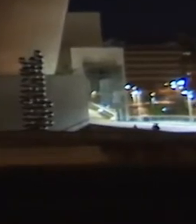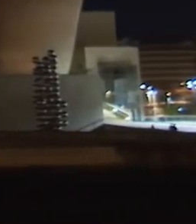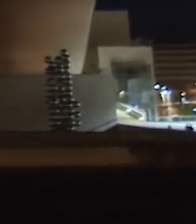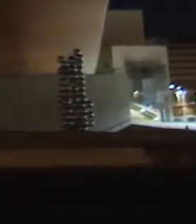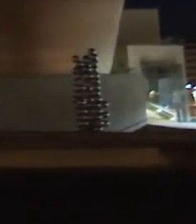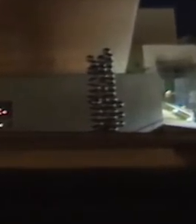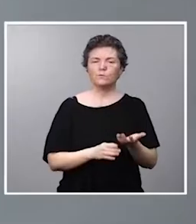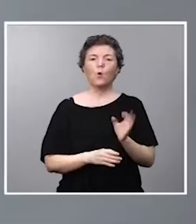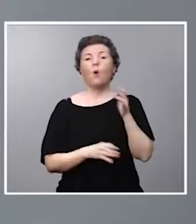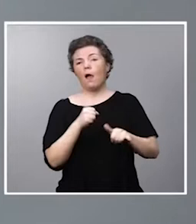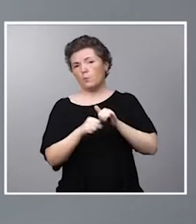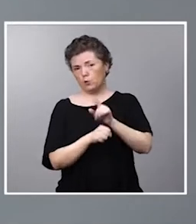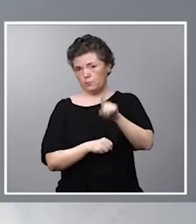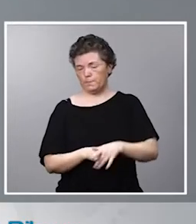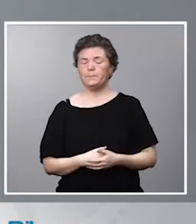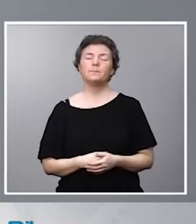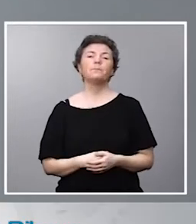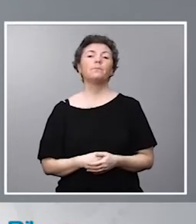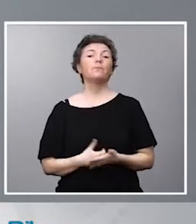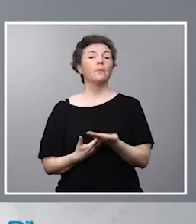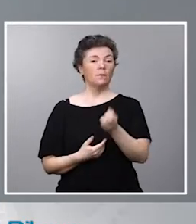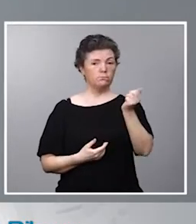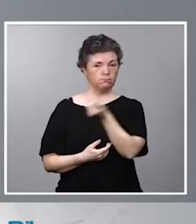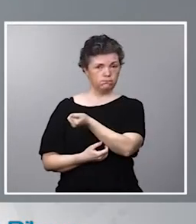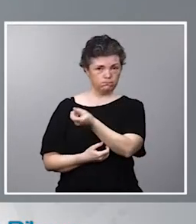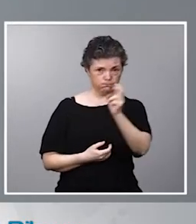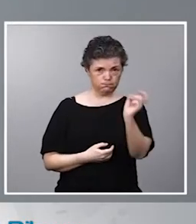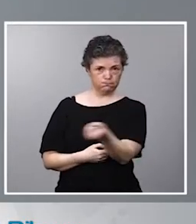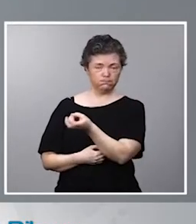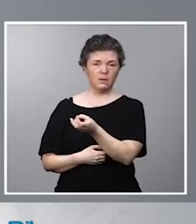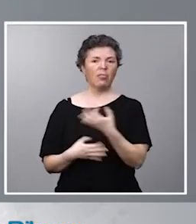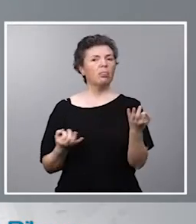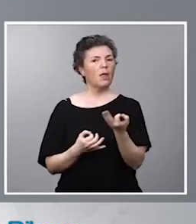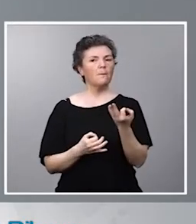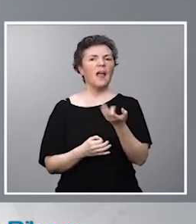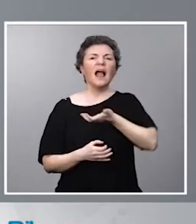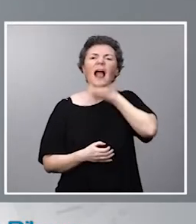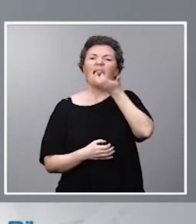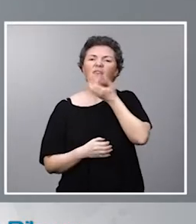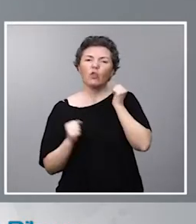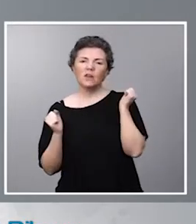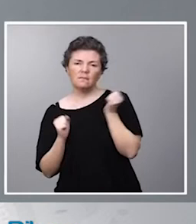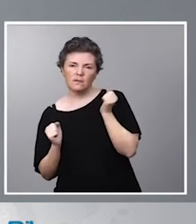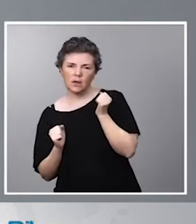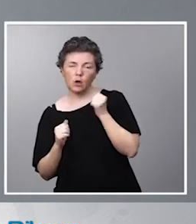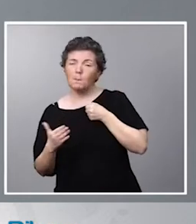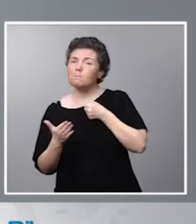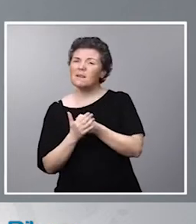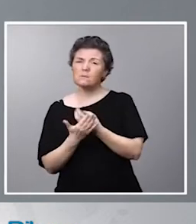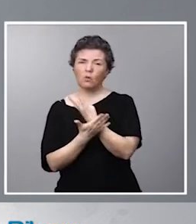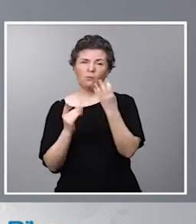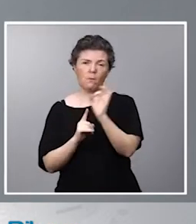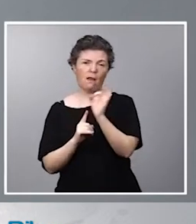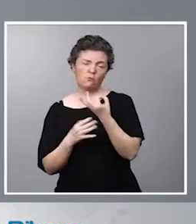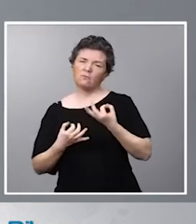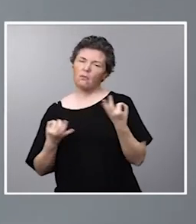la temperatura. En estos inmuebles se deberá mantener la calefacción en invierno como máximo a 19 grados